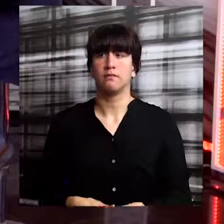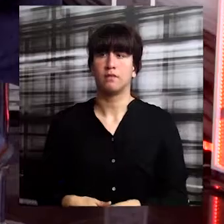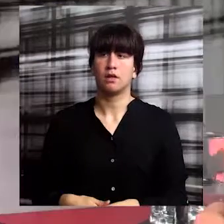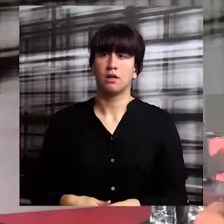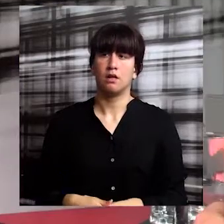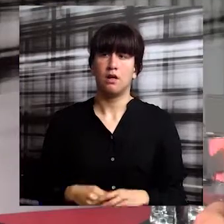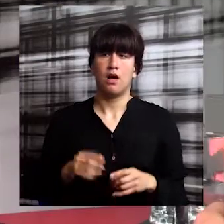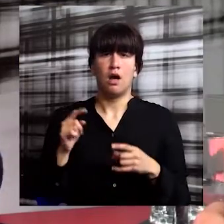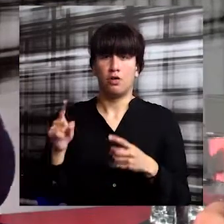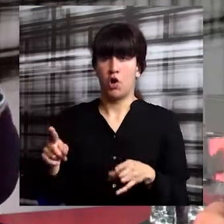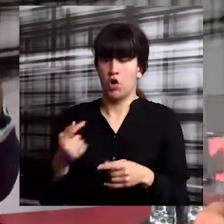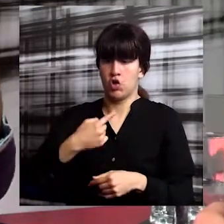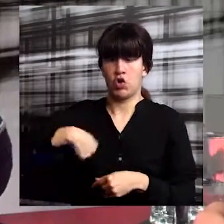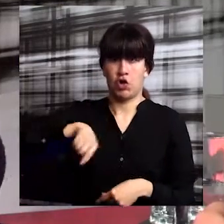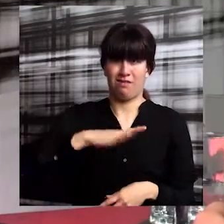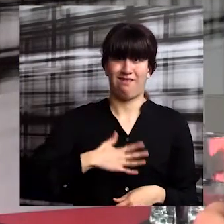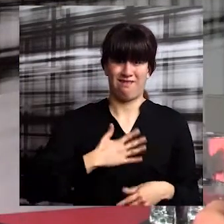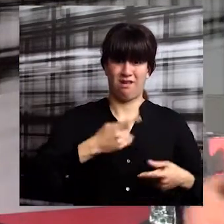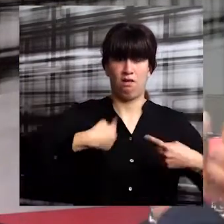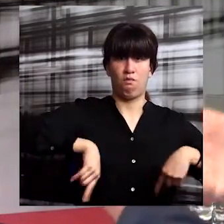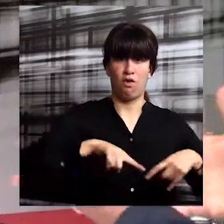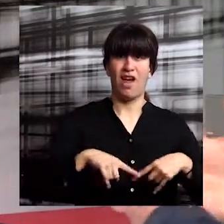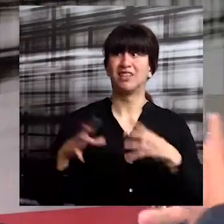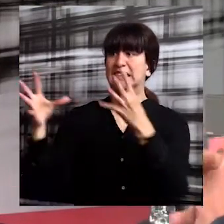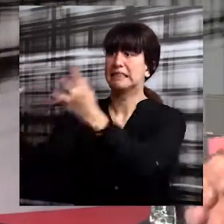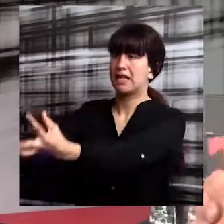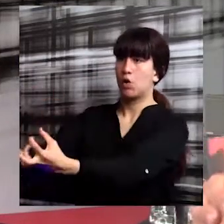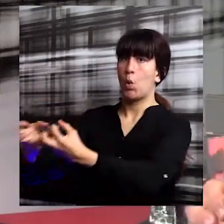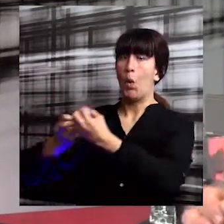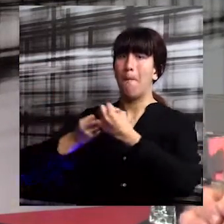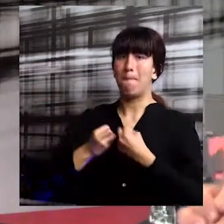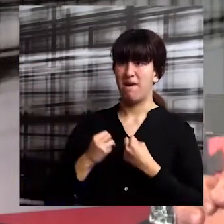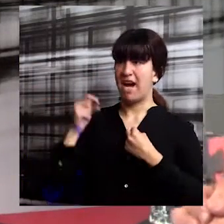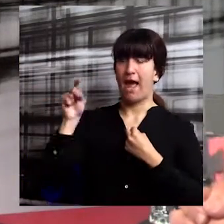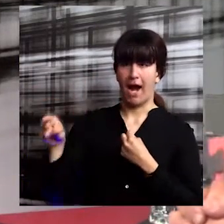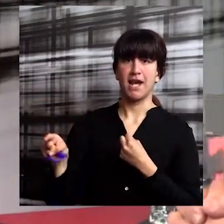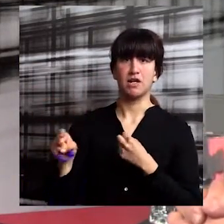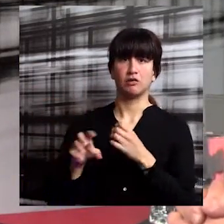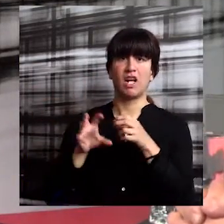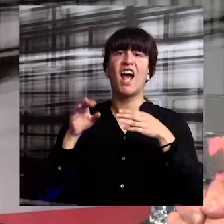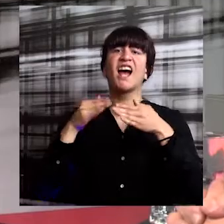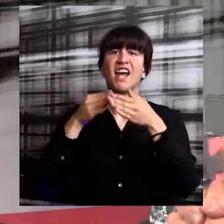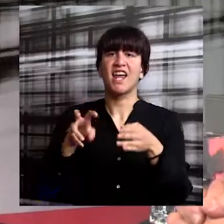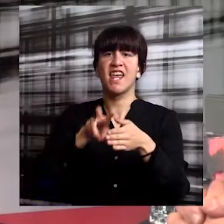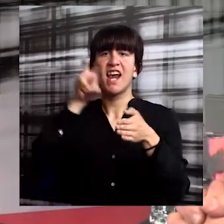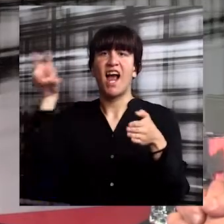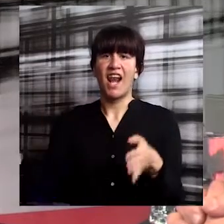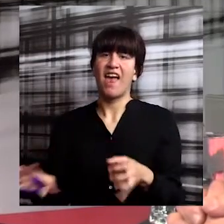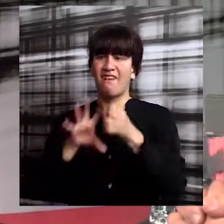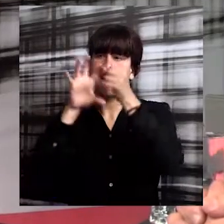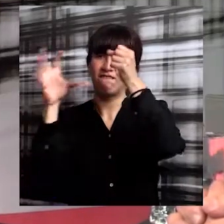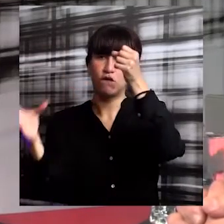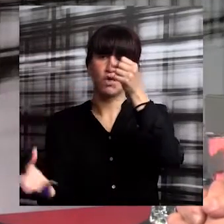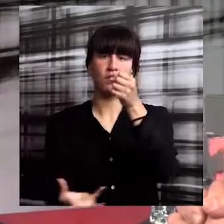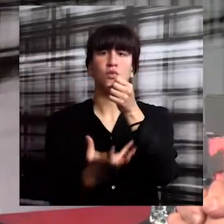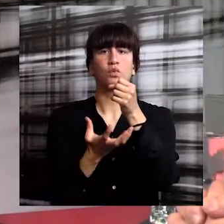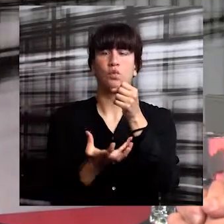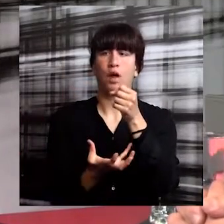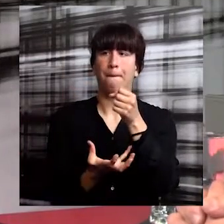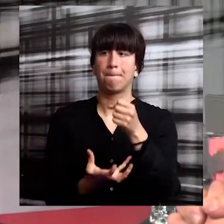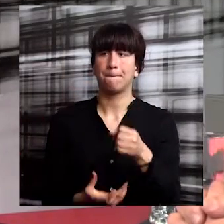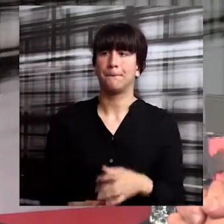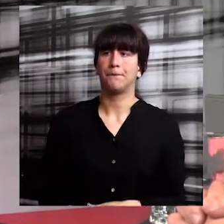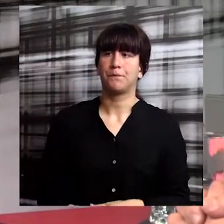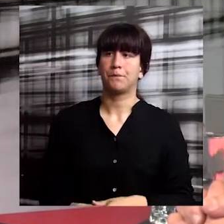recuperar la demanda, recuperar esas recaladas. ¿Y cómo se recupera? Y eso no se recupera construyendo infraestructura. De hecho, nosotros tenemos